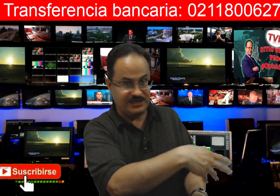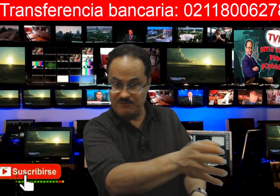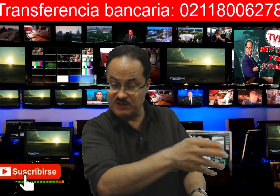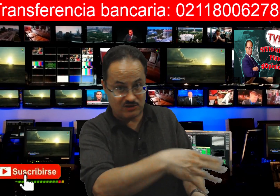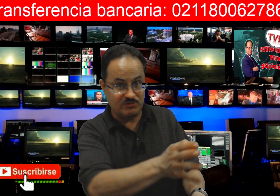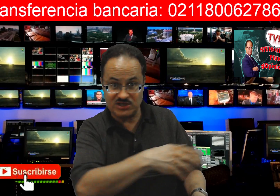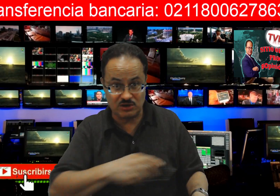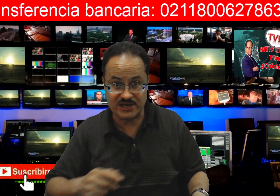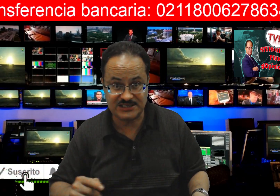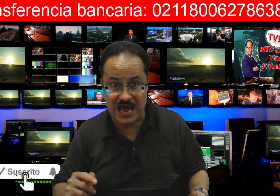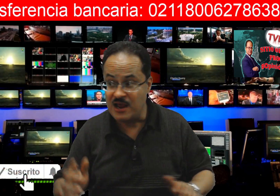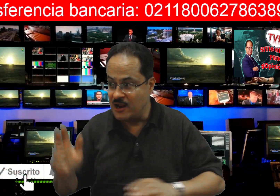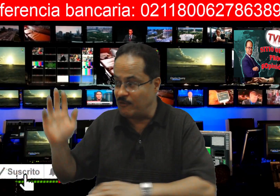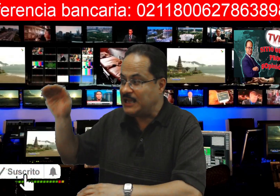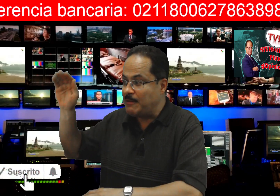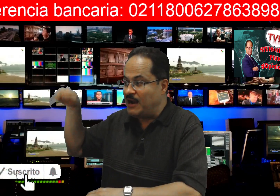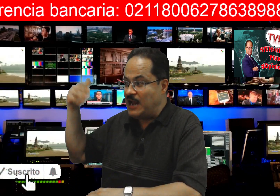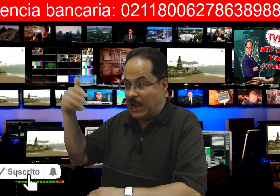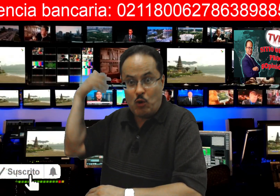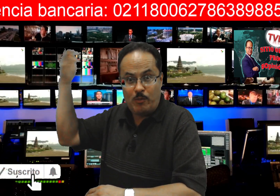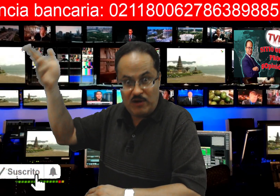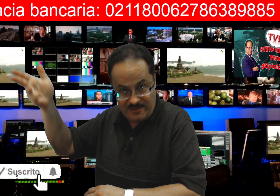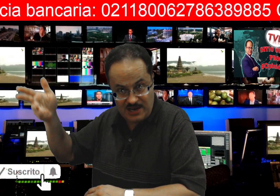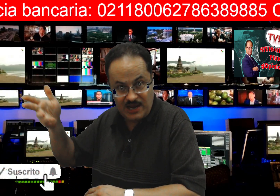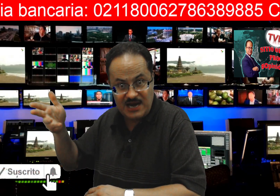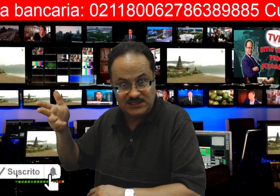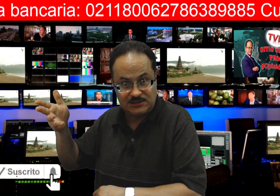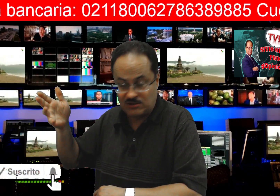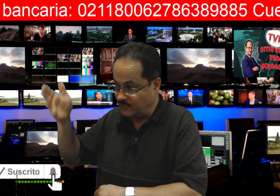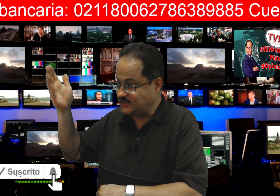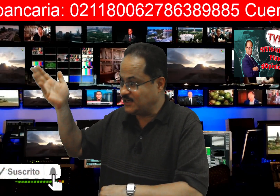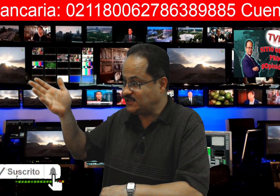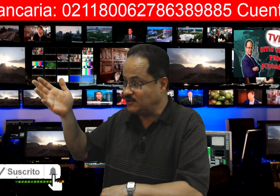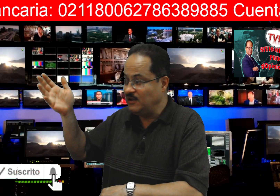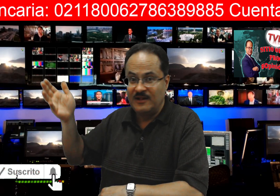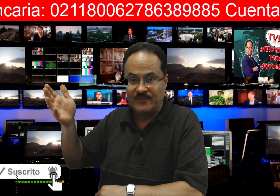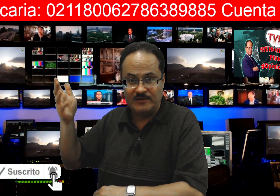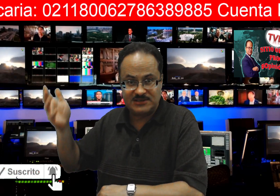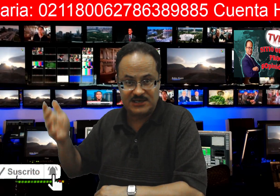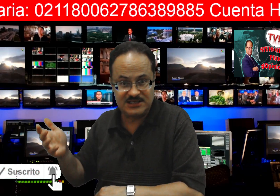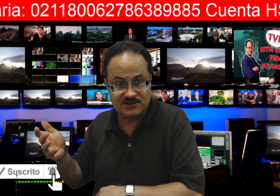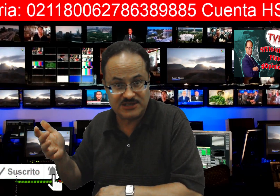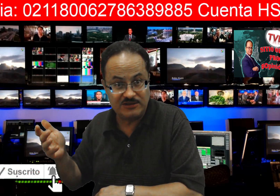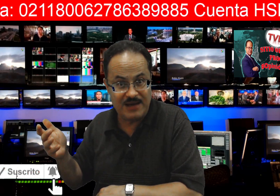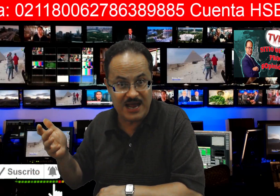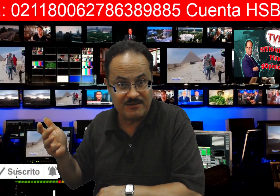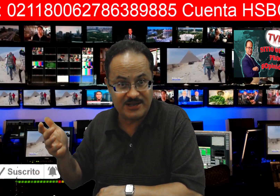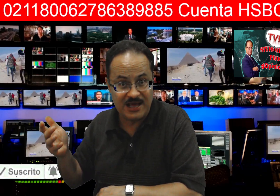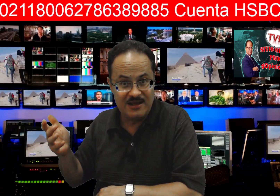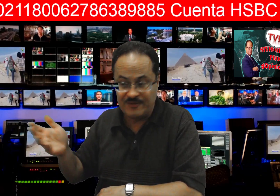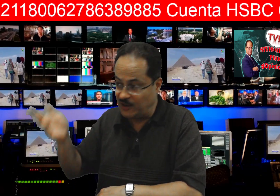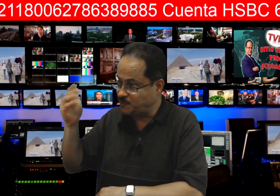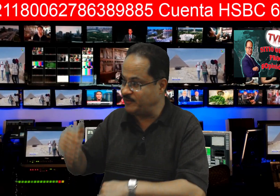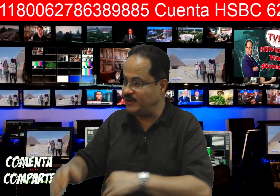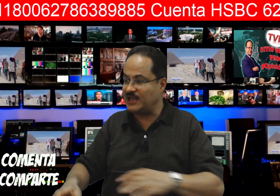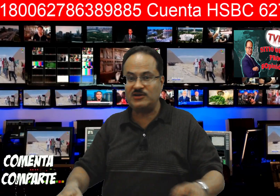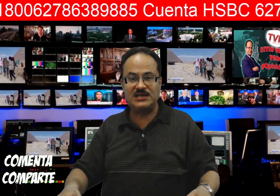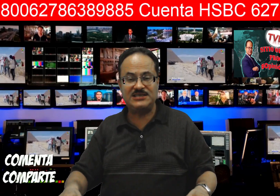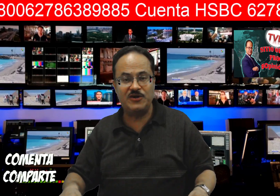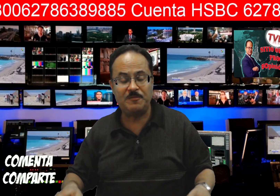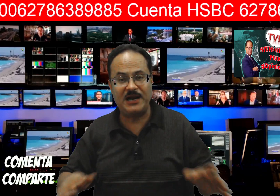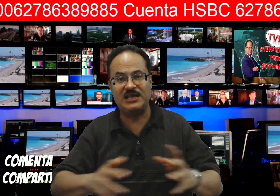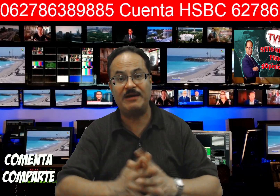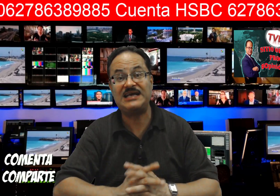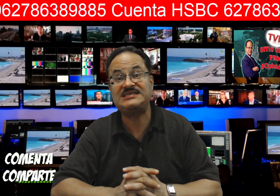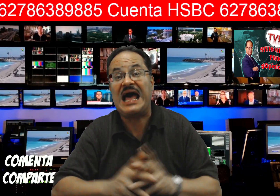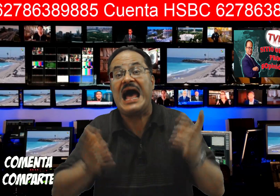extinguir fid comillas y lo que sea no hay que hablar de la cúpula del ejército como es el caso de Luis cresencio Sandoval verdad de los privilegios del